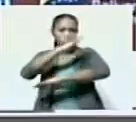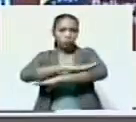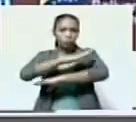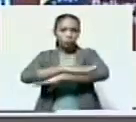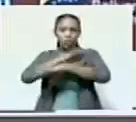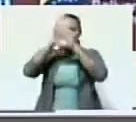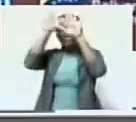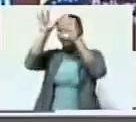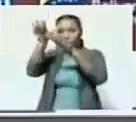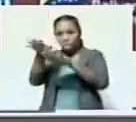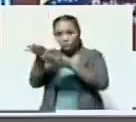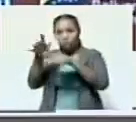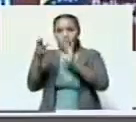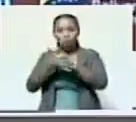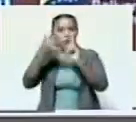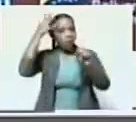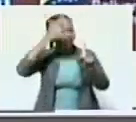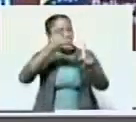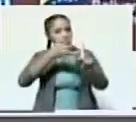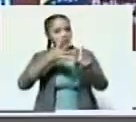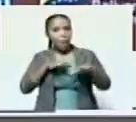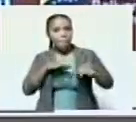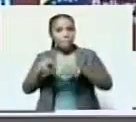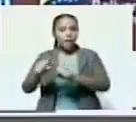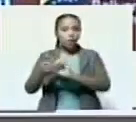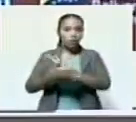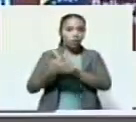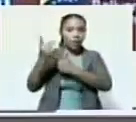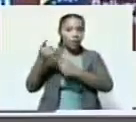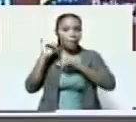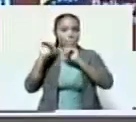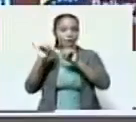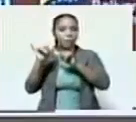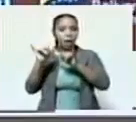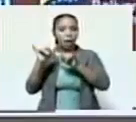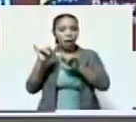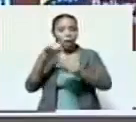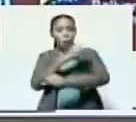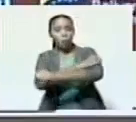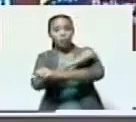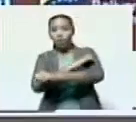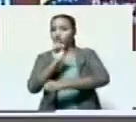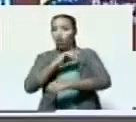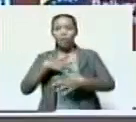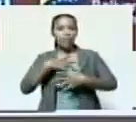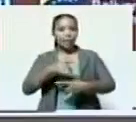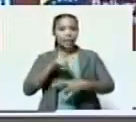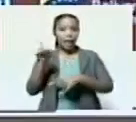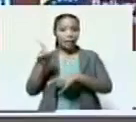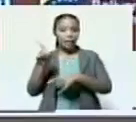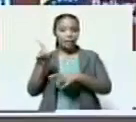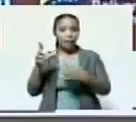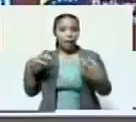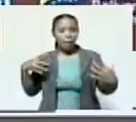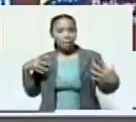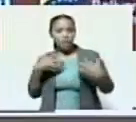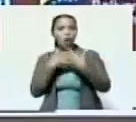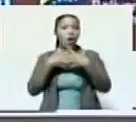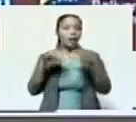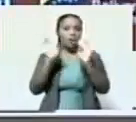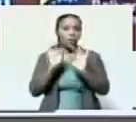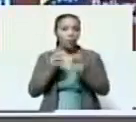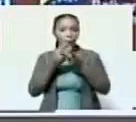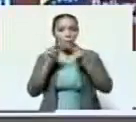instrucciones foráneas, imperiales, y además porque a la misma oligarquía no le interesa que este conflicto se resuelva por la vía